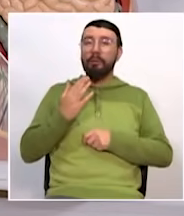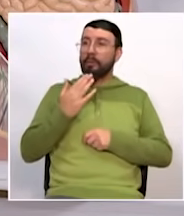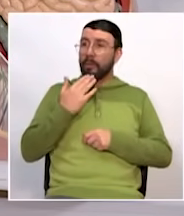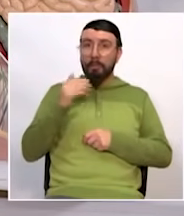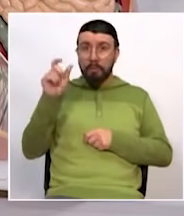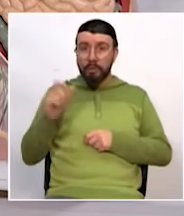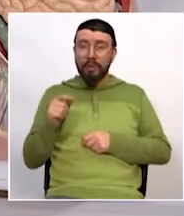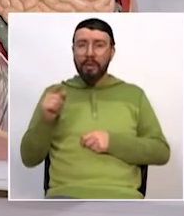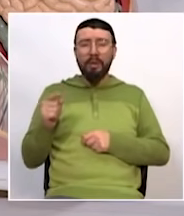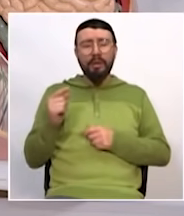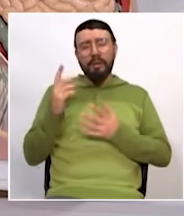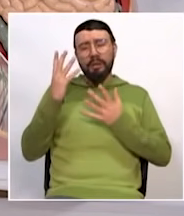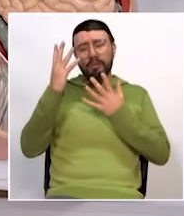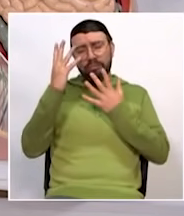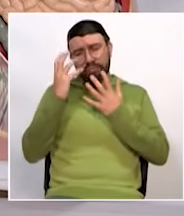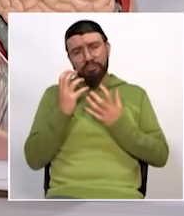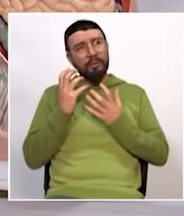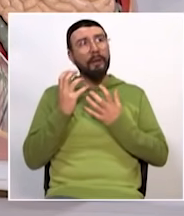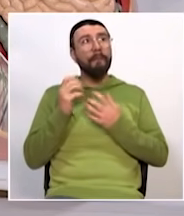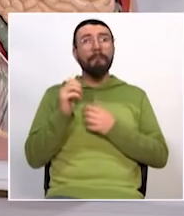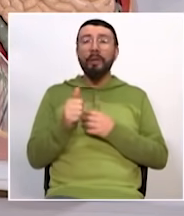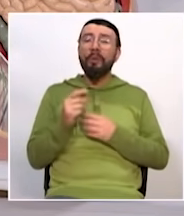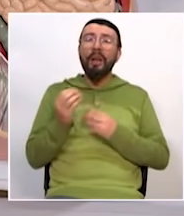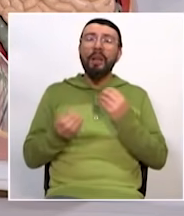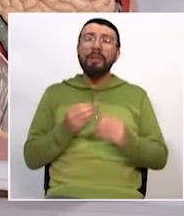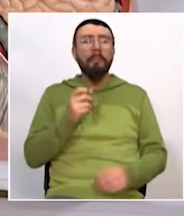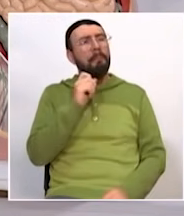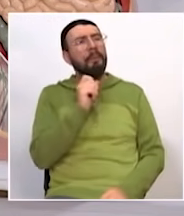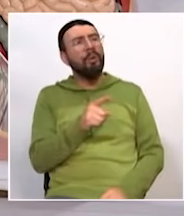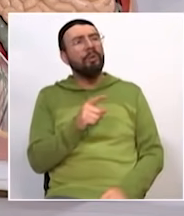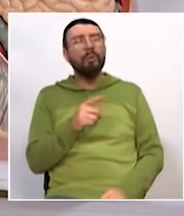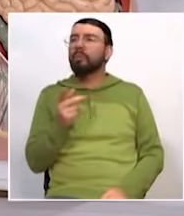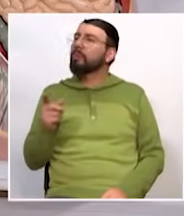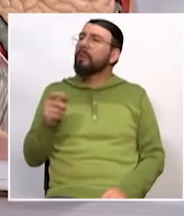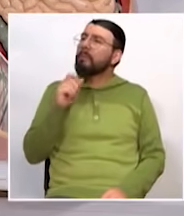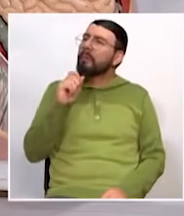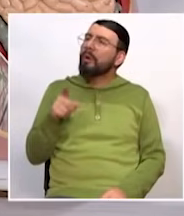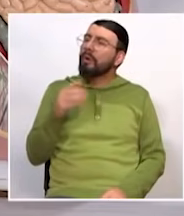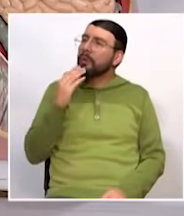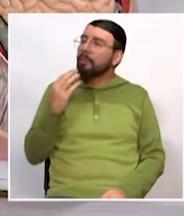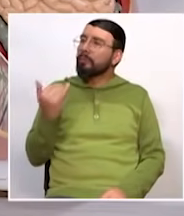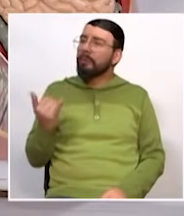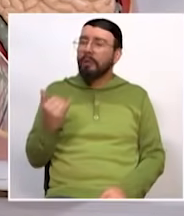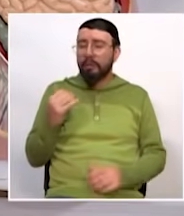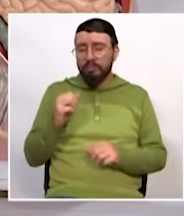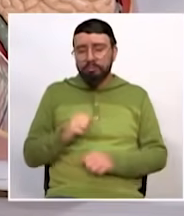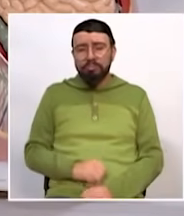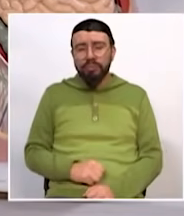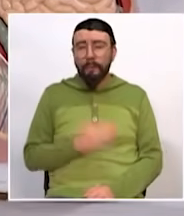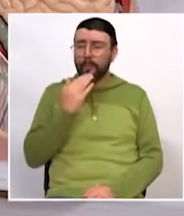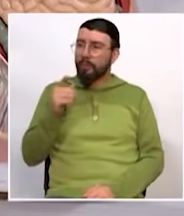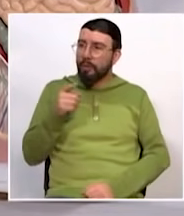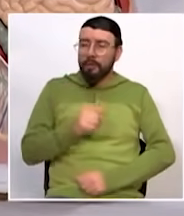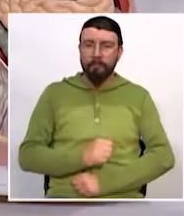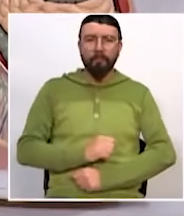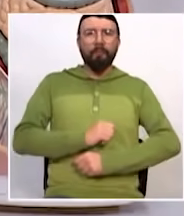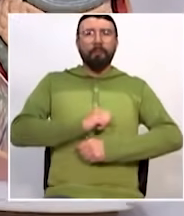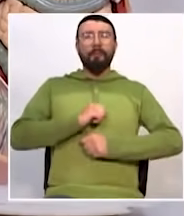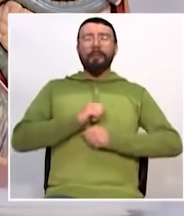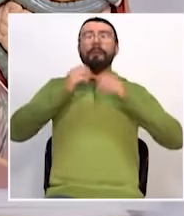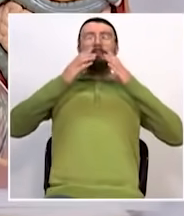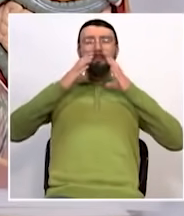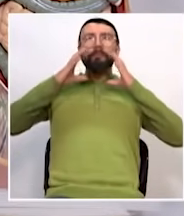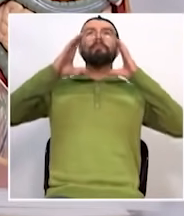la posición es esta yo simplemente le pregunto qué sucedería si usted endereza su espalda levanta la